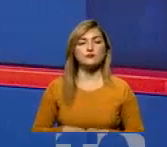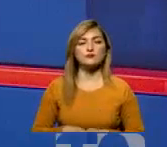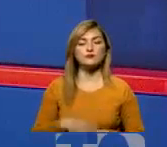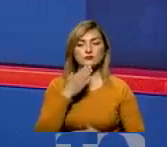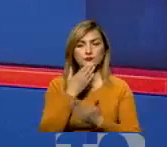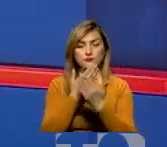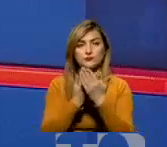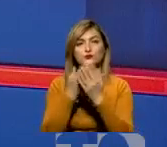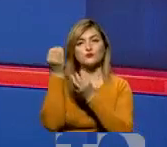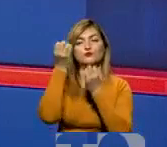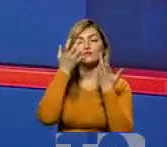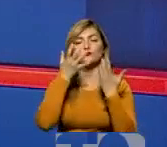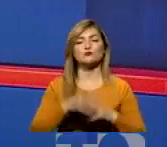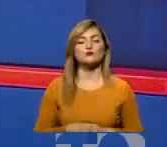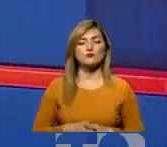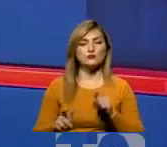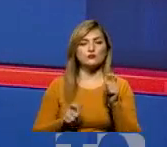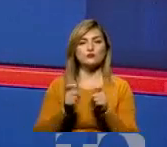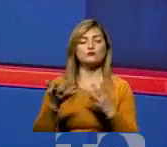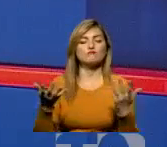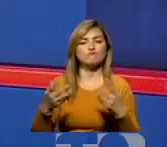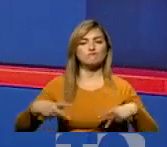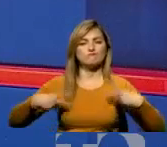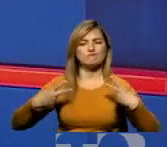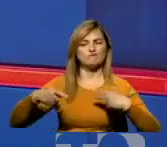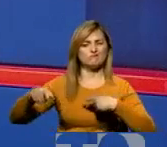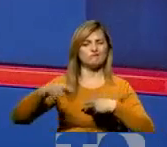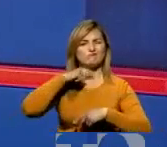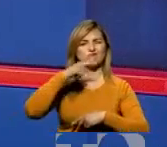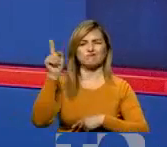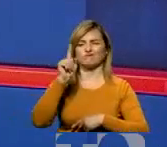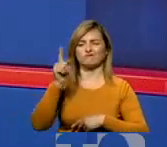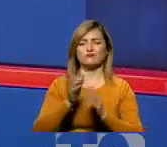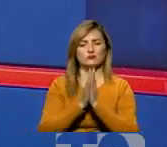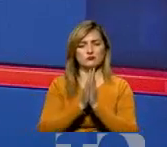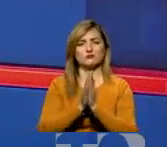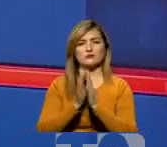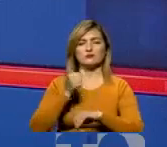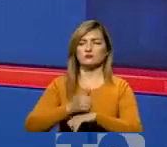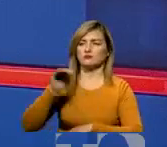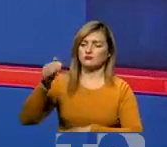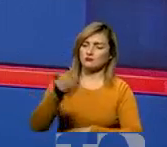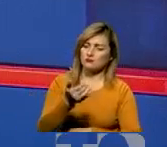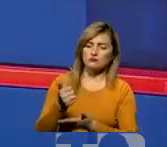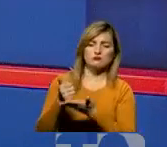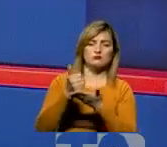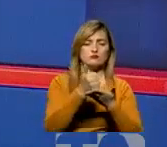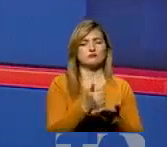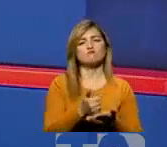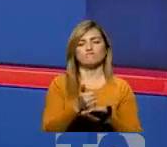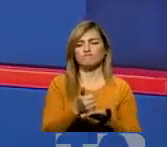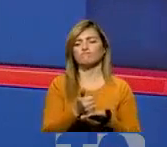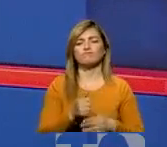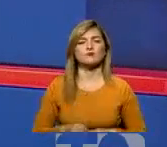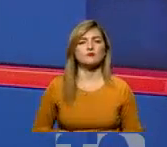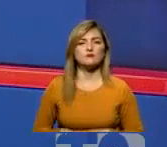Fer. Muchísimas gracias por la información. Los vecinos no se merecen vivir en estas condiciones, por eso desde aquí también nos sumamos al pedido para que las autoridades puedan